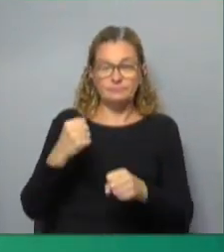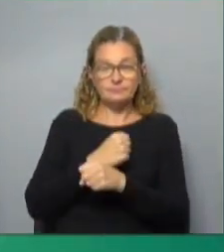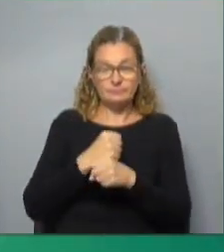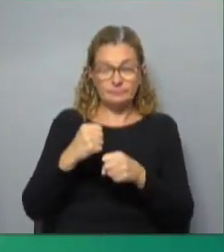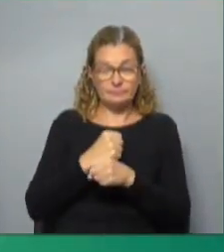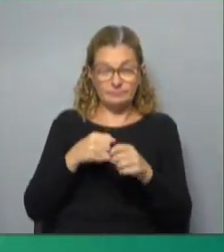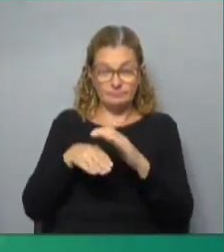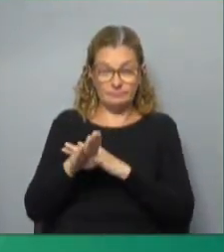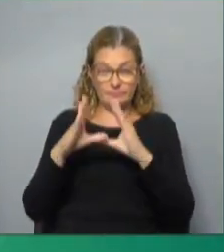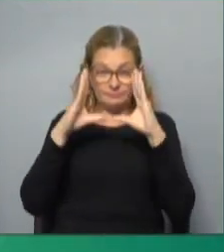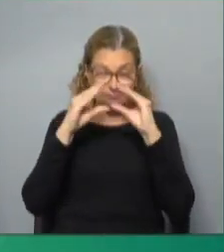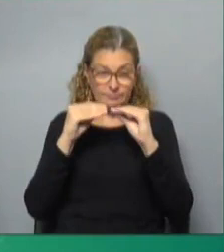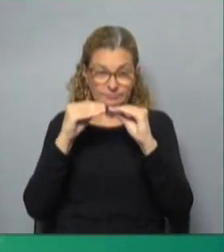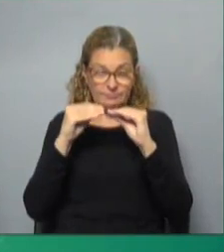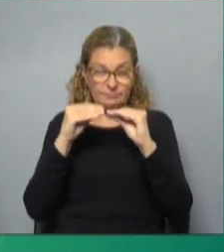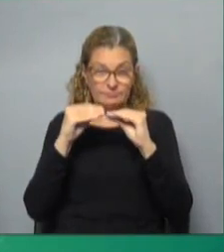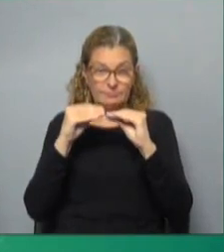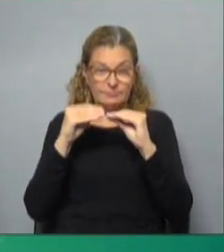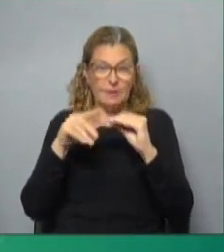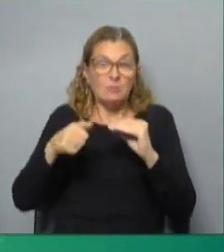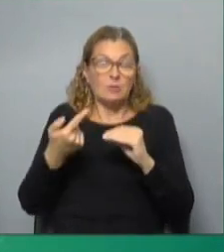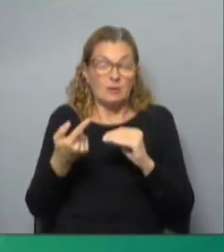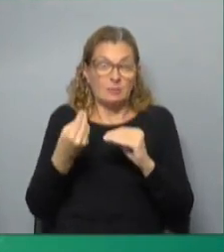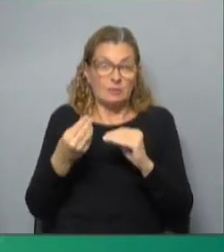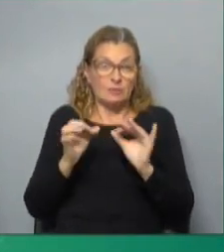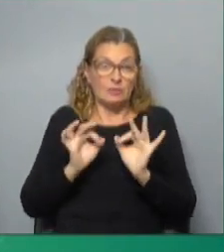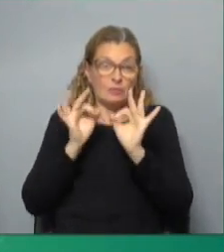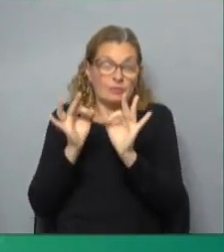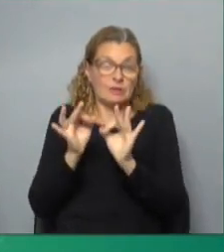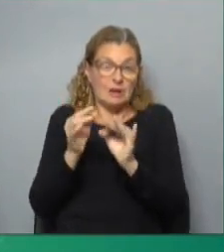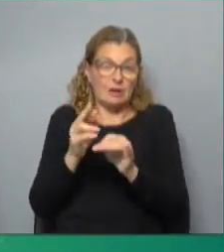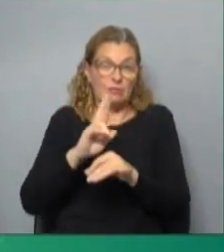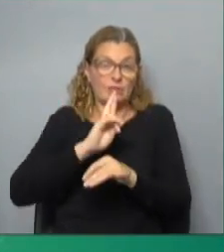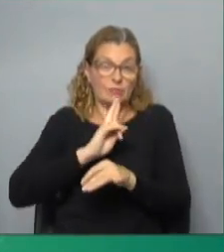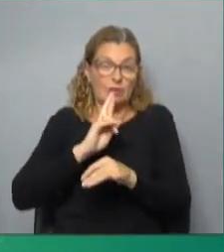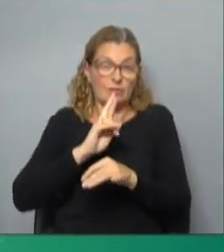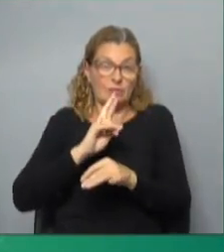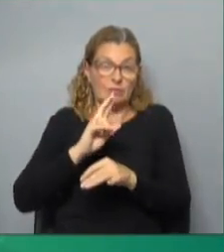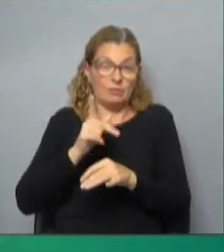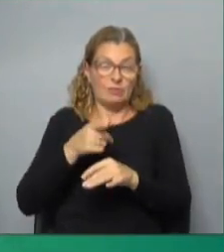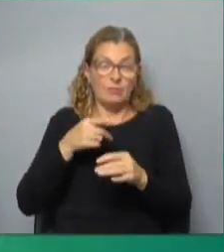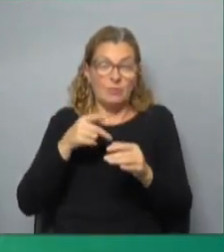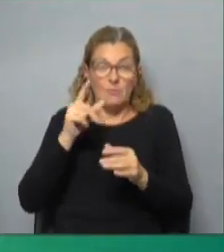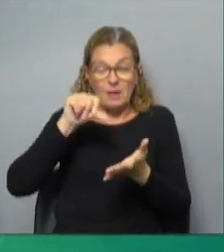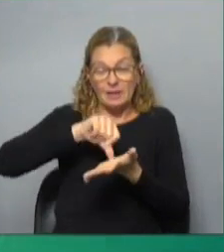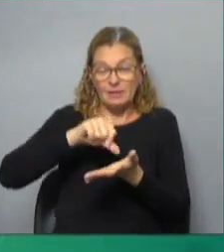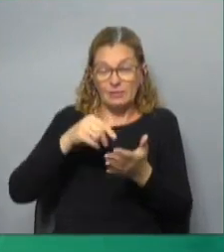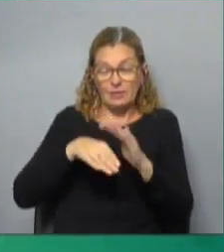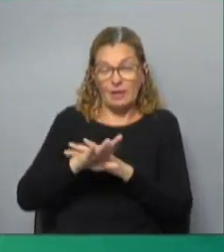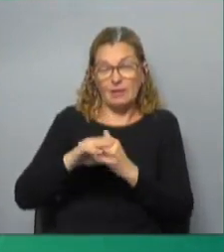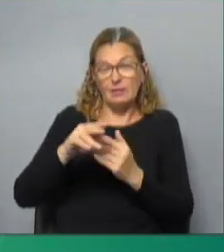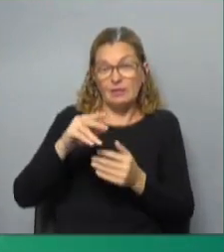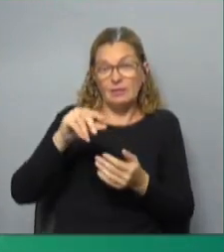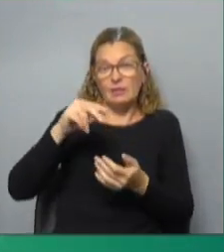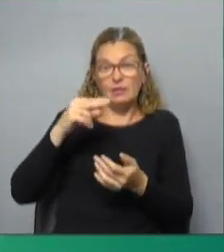accionamiento de por lo que más bien si no se logran los resultados que ningún país donde el saneamiento nocturnos se ha